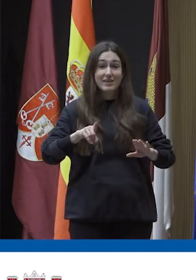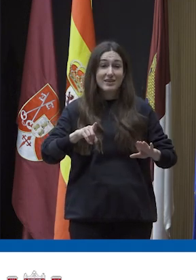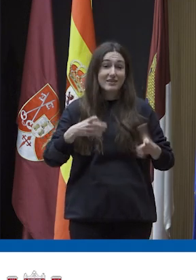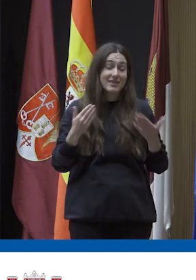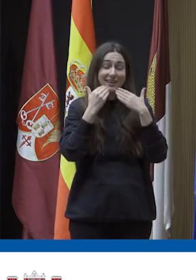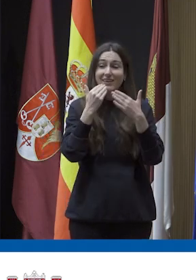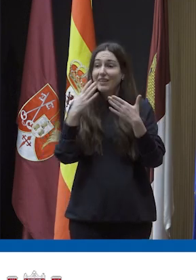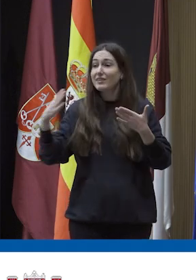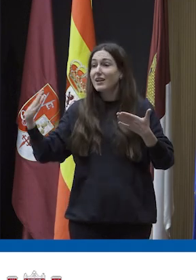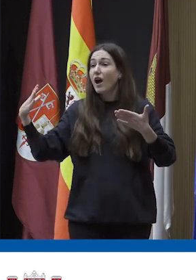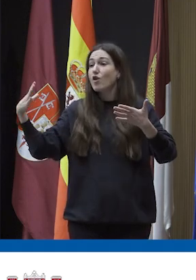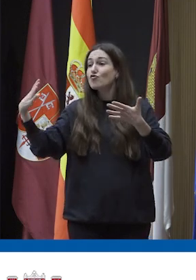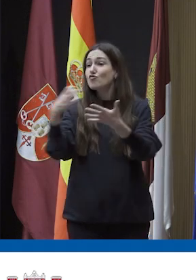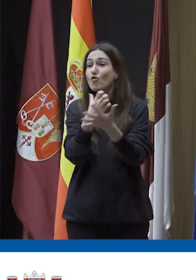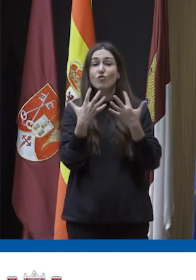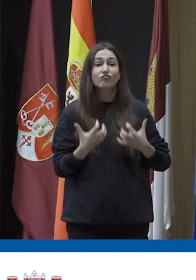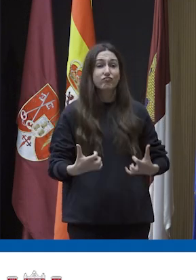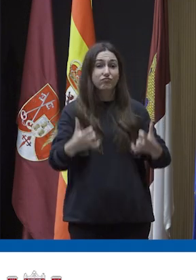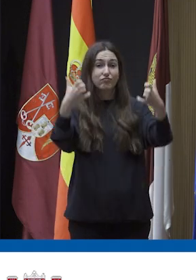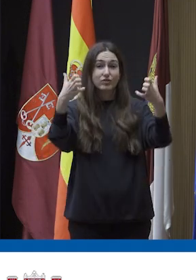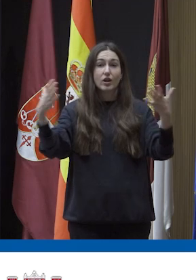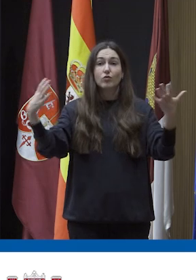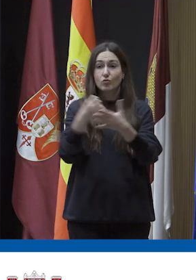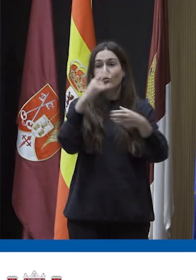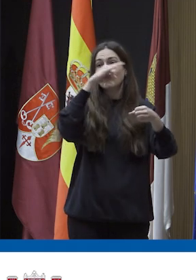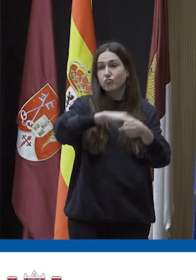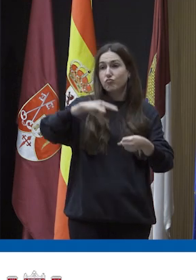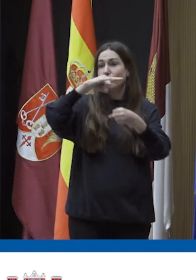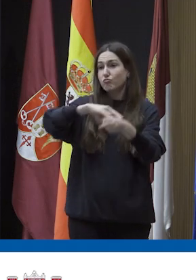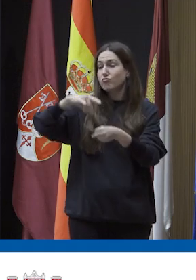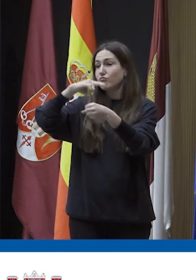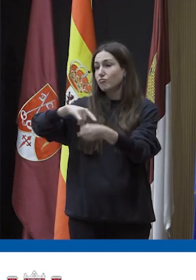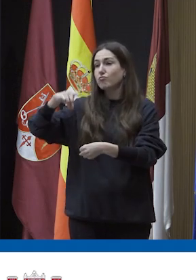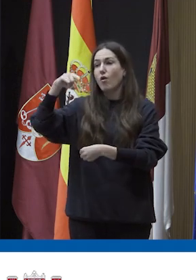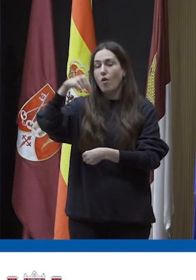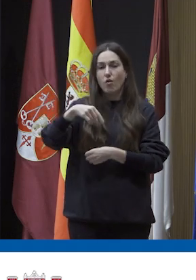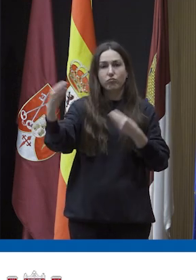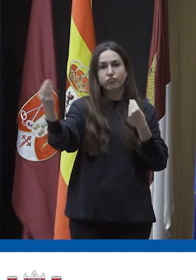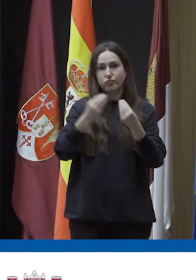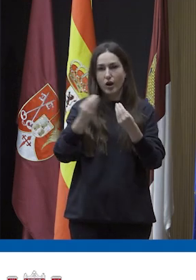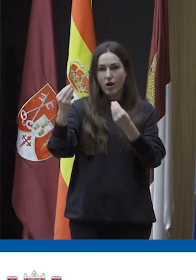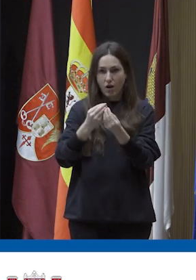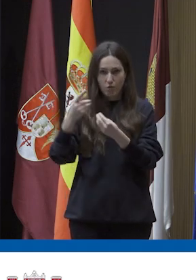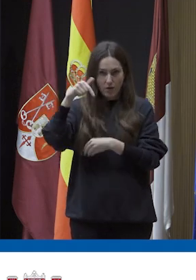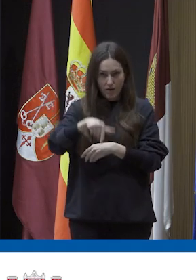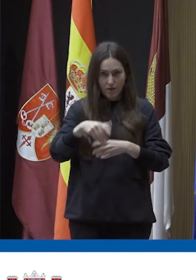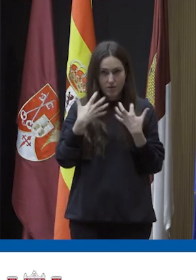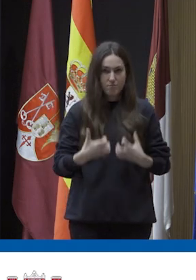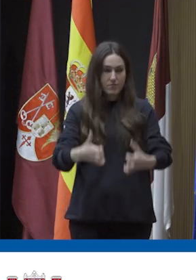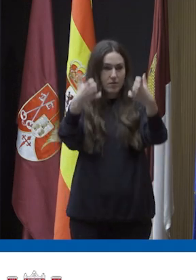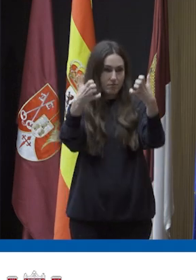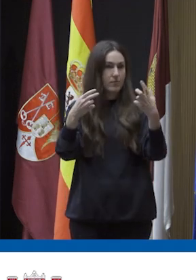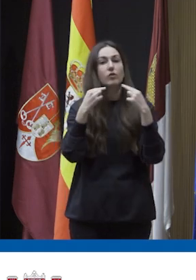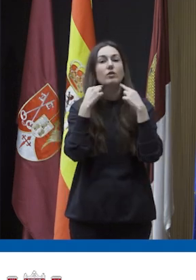todos ustedes, a todas esas personas que lunes tras lunes nos acompañan en este salón de actos de